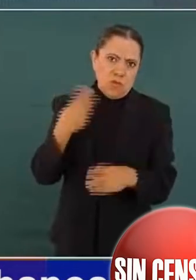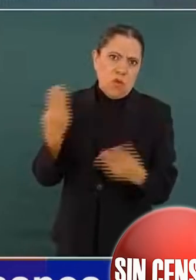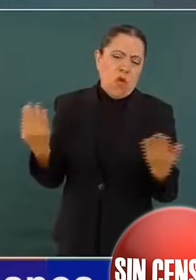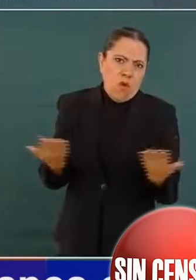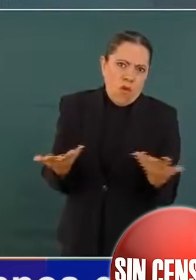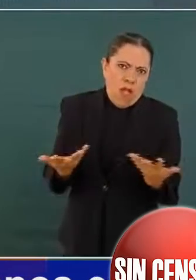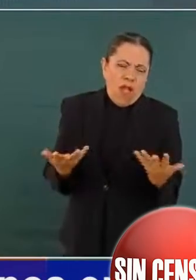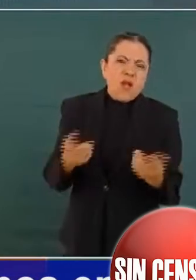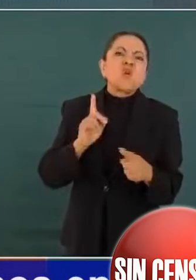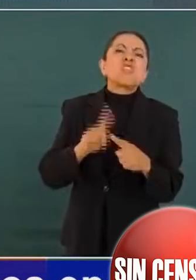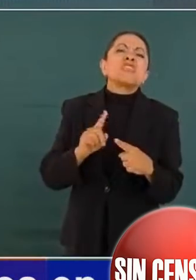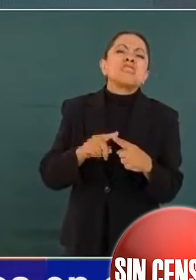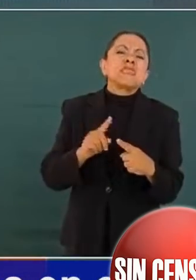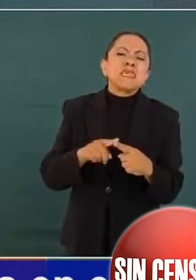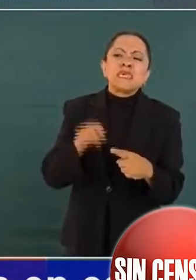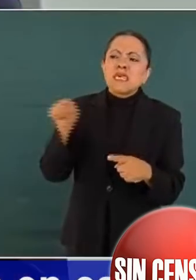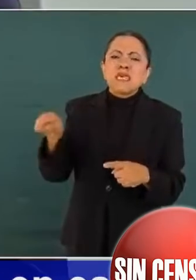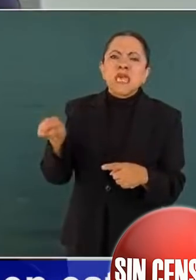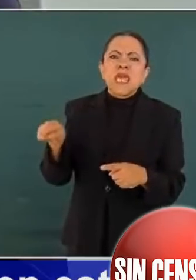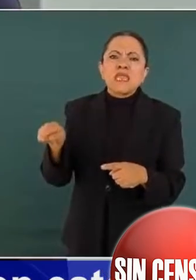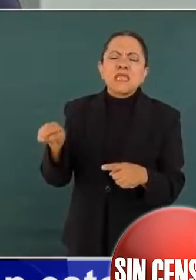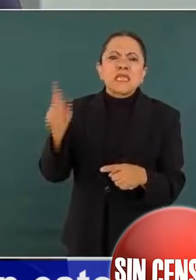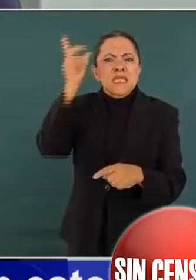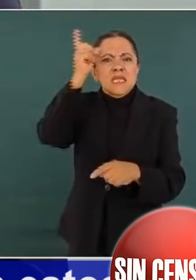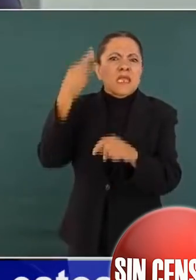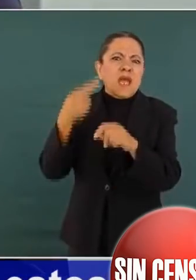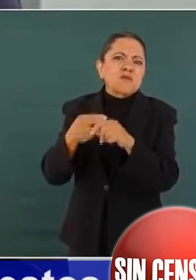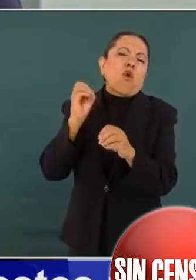a una gente con convicciones